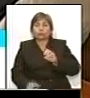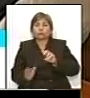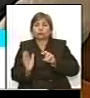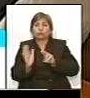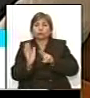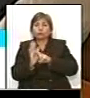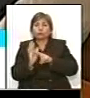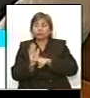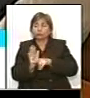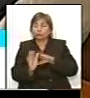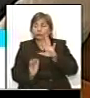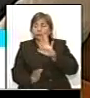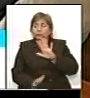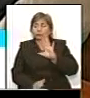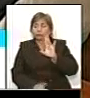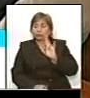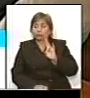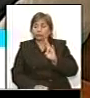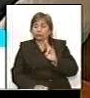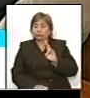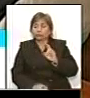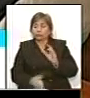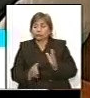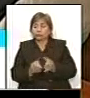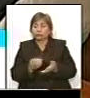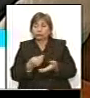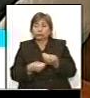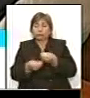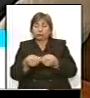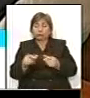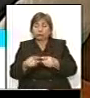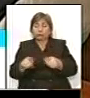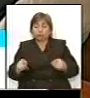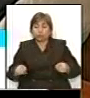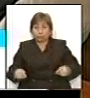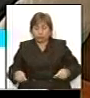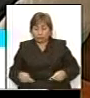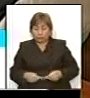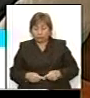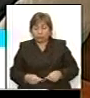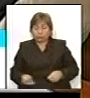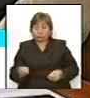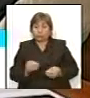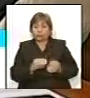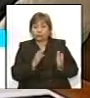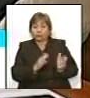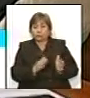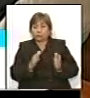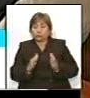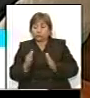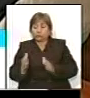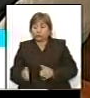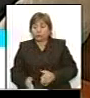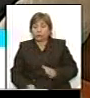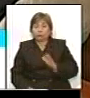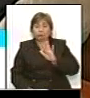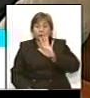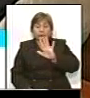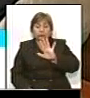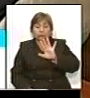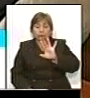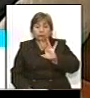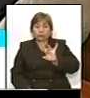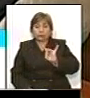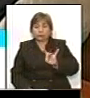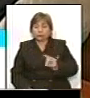artículo 57, que es las transferencias de inmuebles del Estado para la implementación del plan. En el artículo 58 se nos